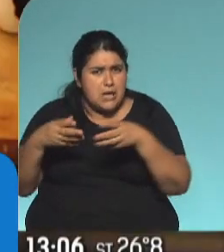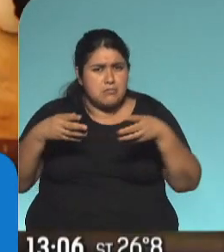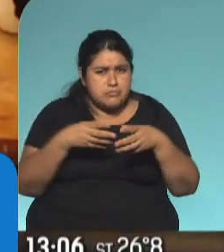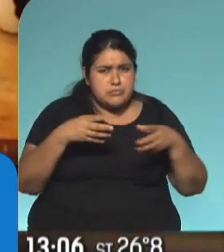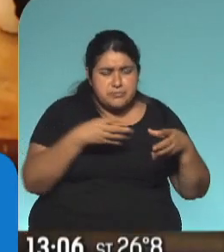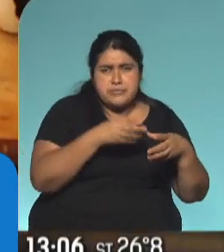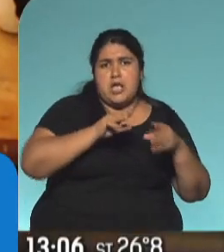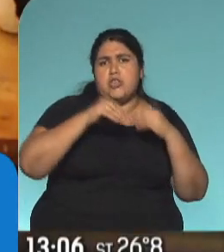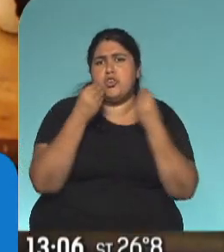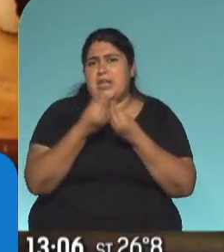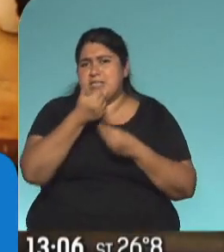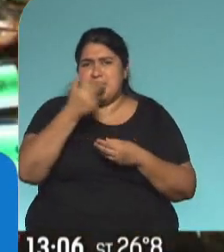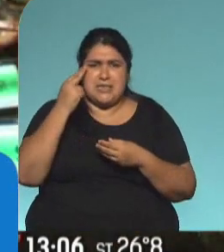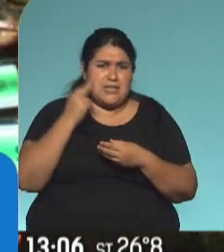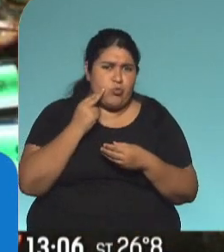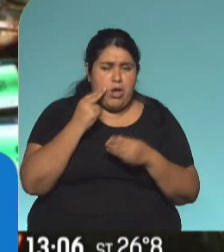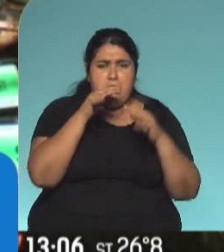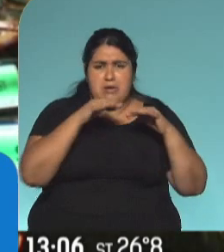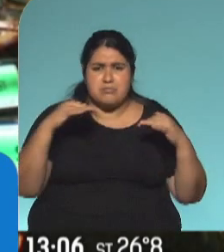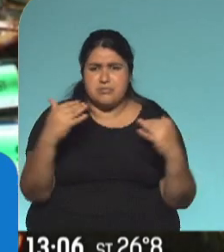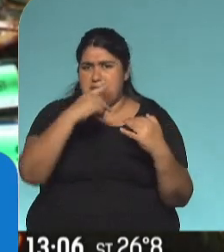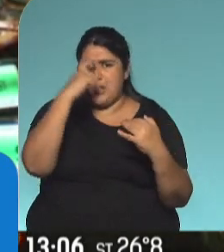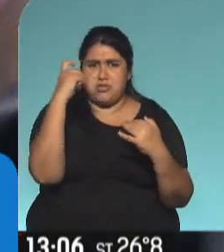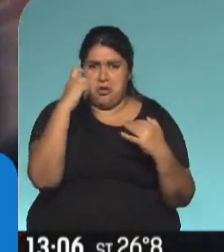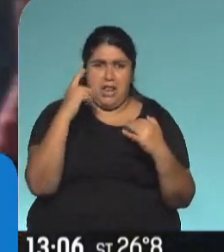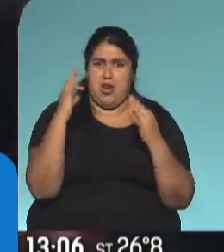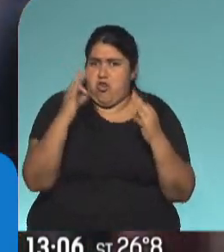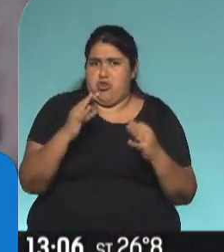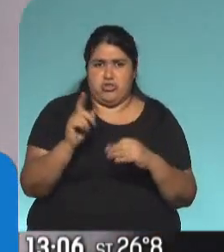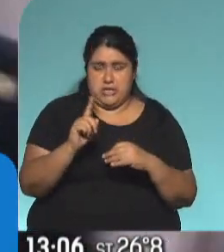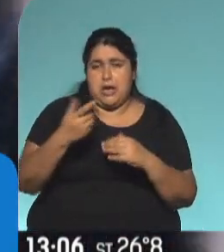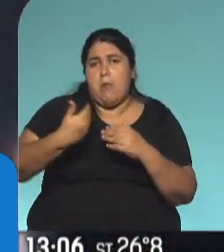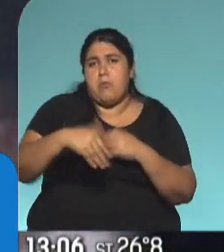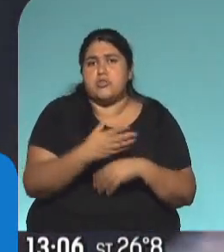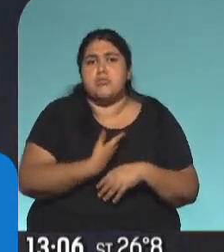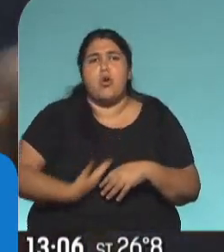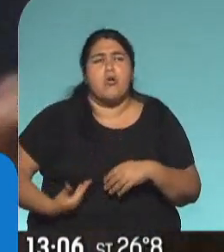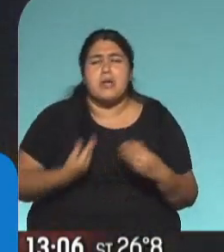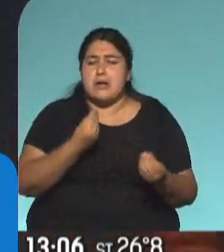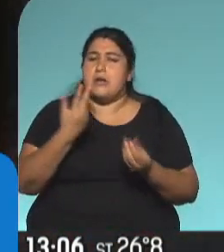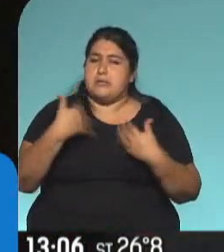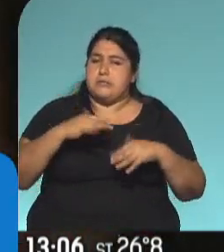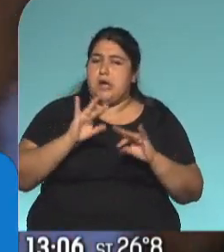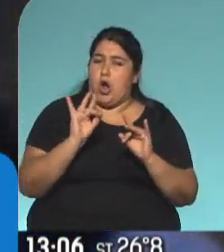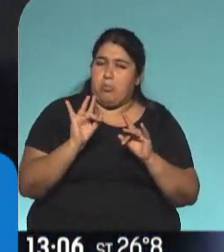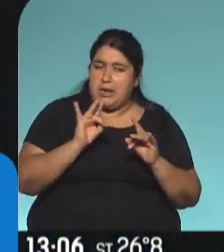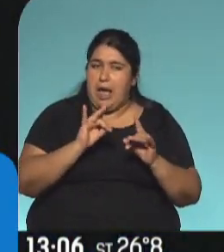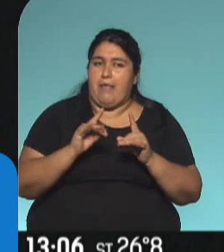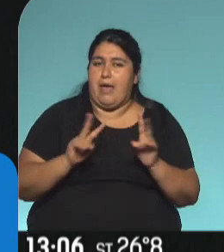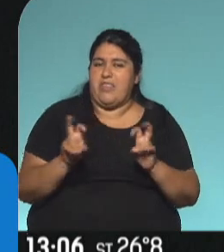necesaria de 69 escaños en la Asamblea Nacional, obligando al próximo gobierno a una complicada red de